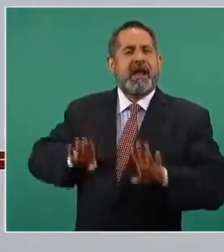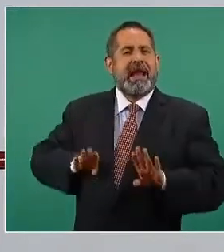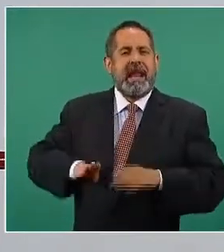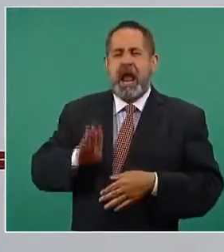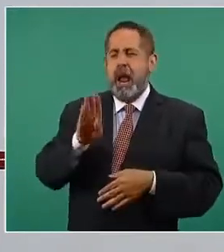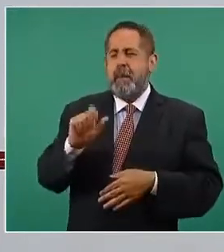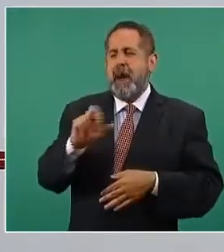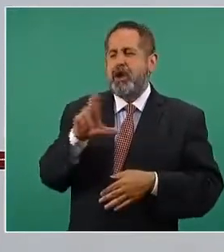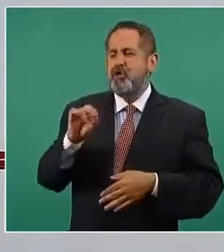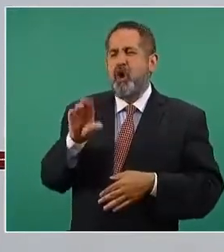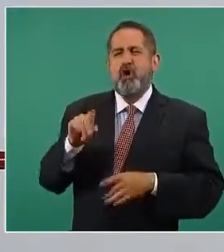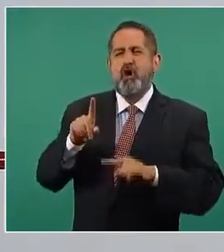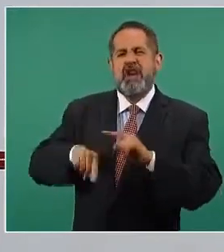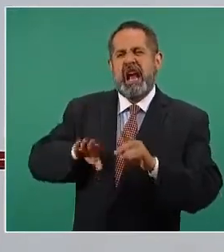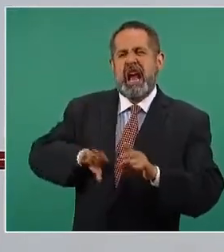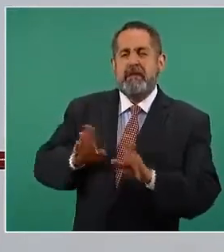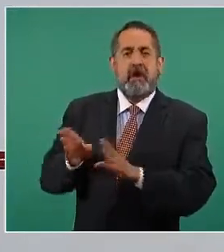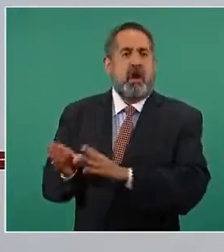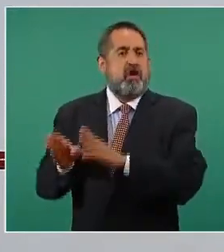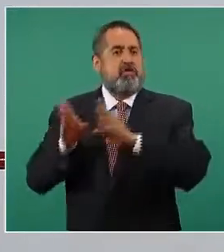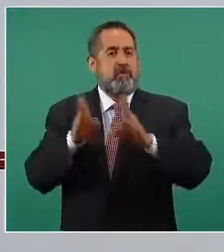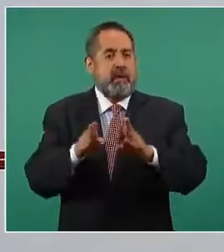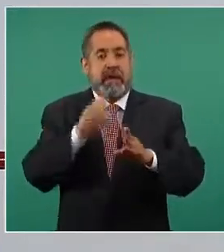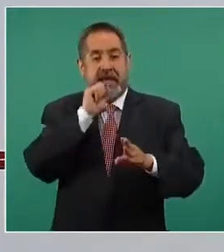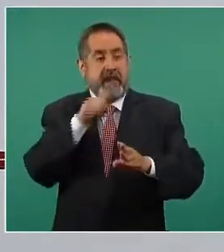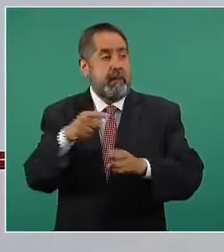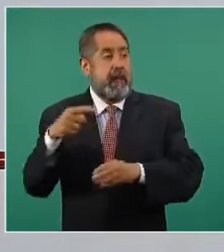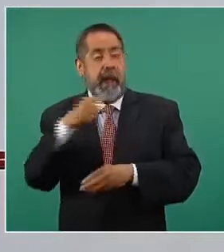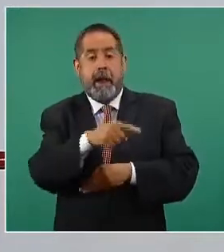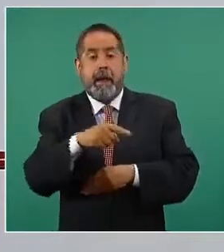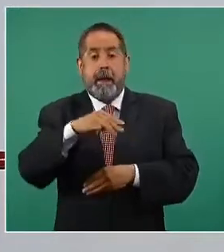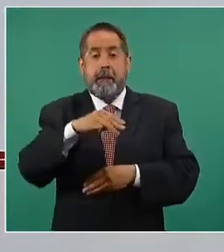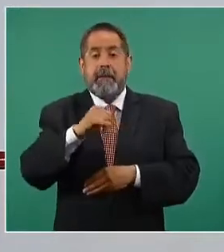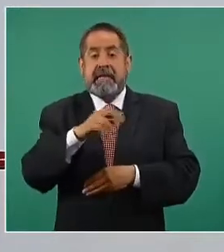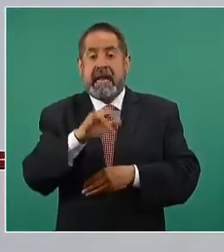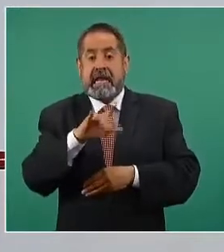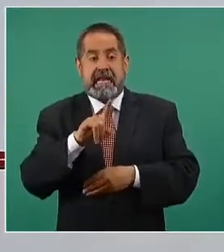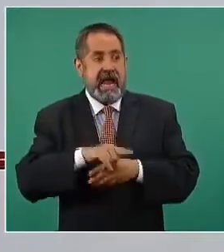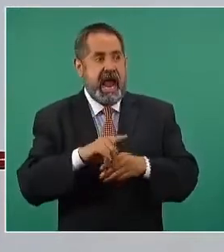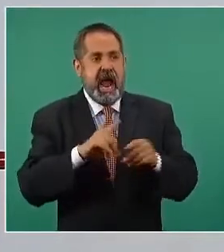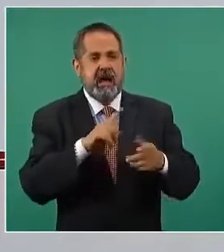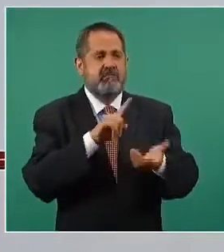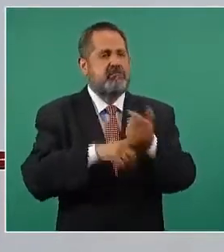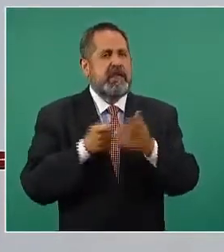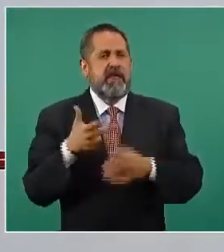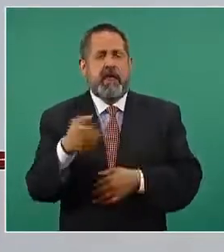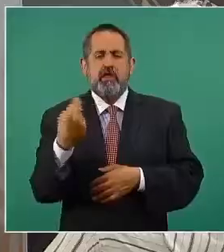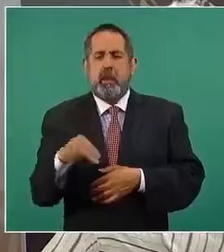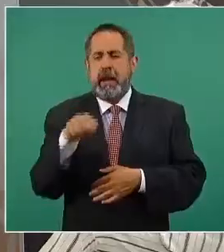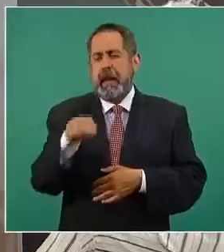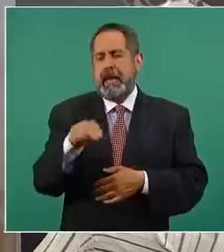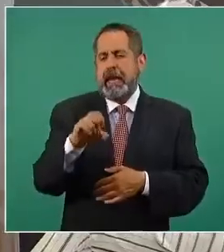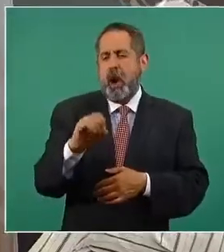le imprimió a esta obra y al Palacio de Minería un estilo neoclásico.